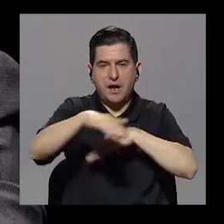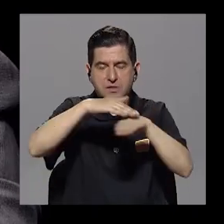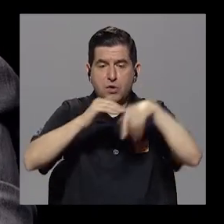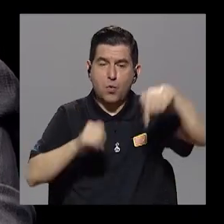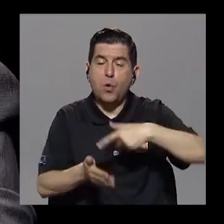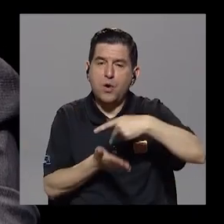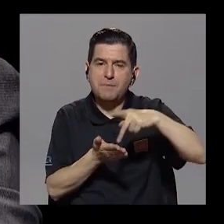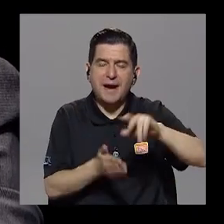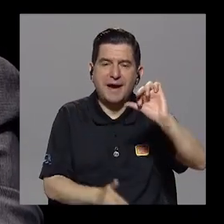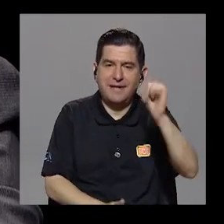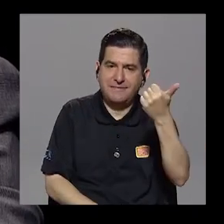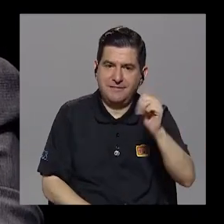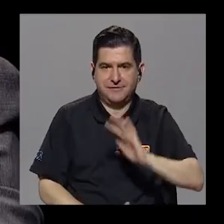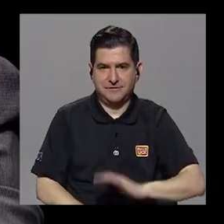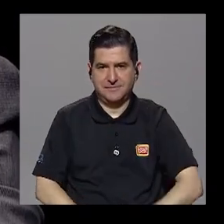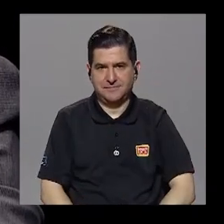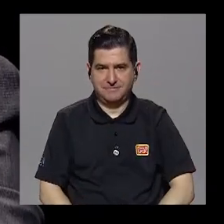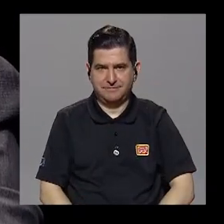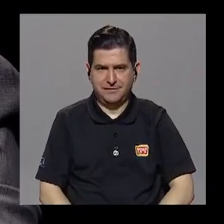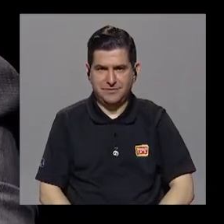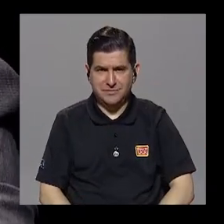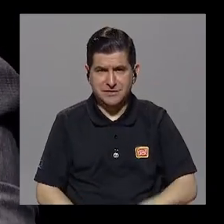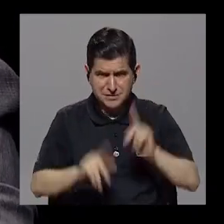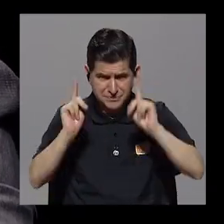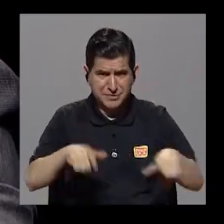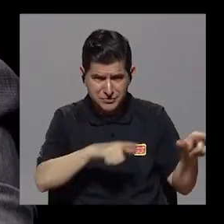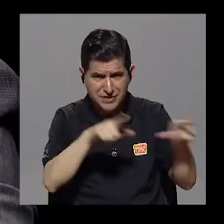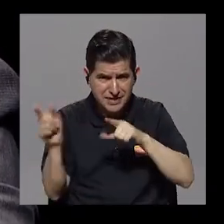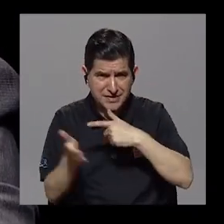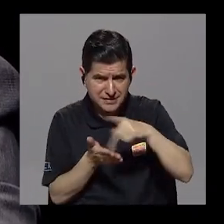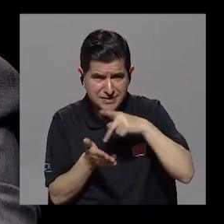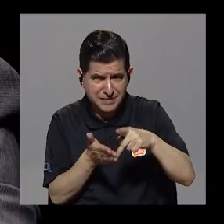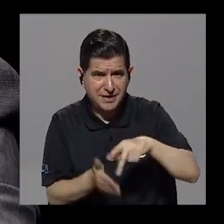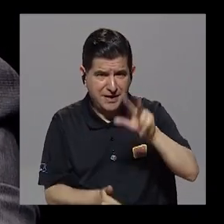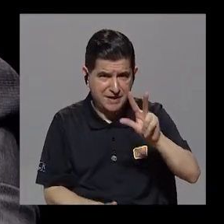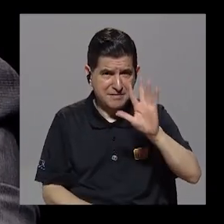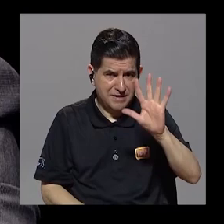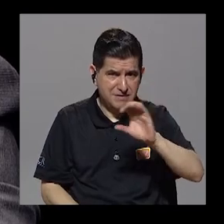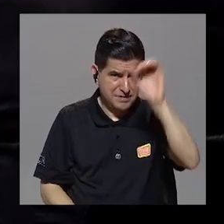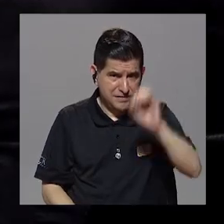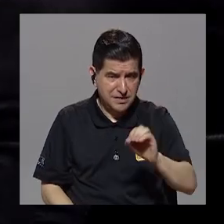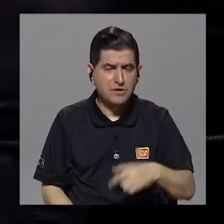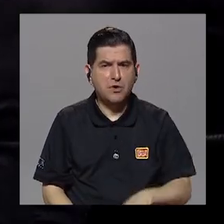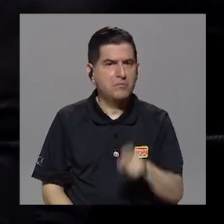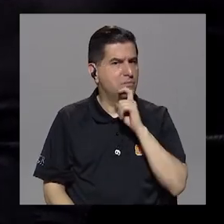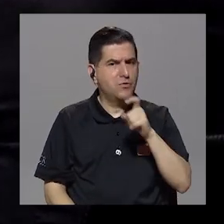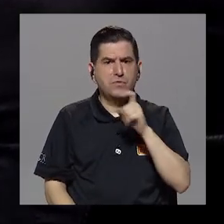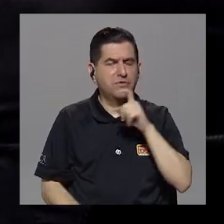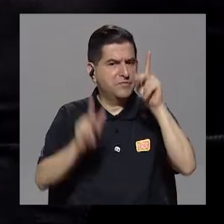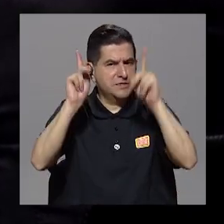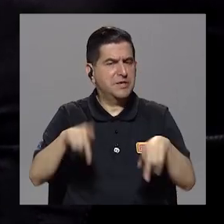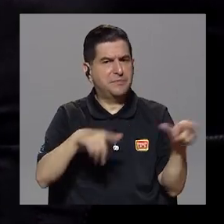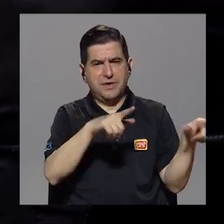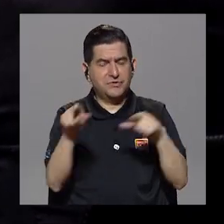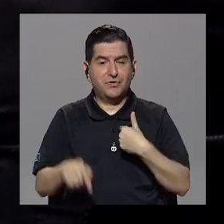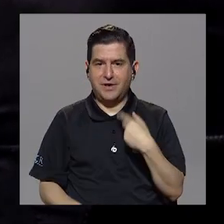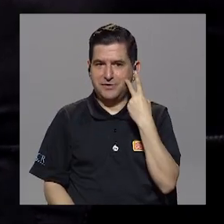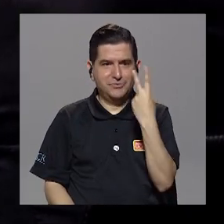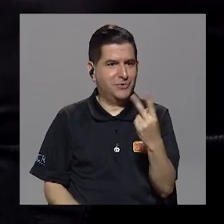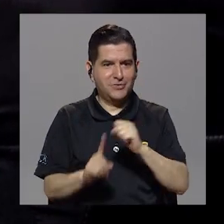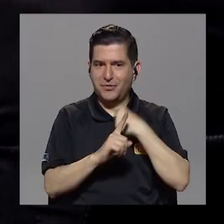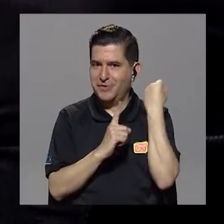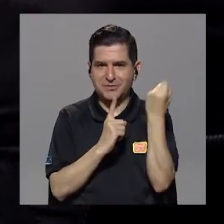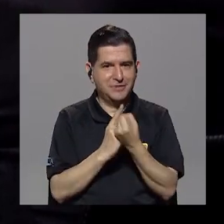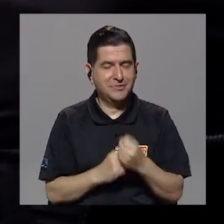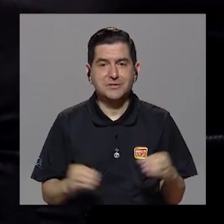base. Hoy está pagando 10. ¿Estamos dispuestos a pagar 35? Yo creo que es difícil que la gente esté dispuesta, no, a pagar 35.